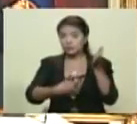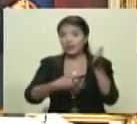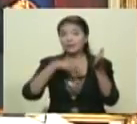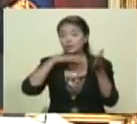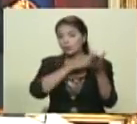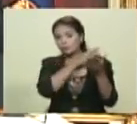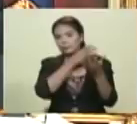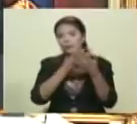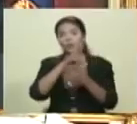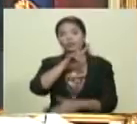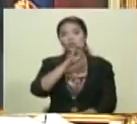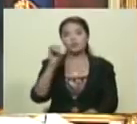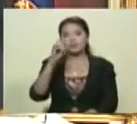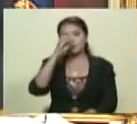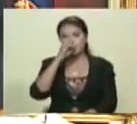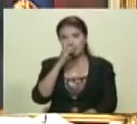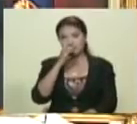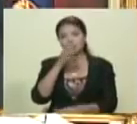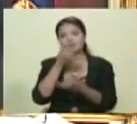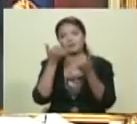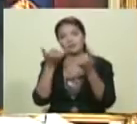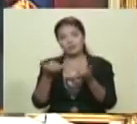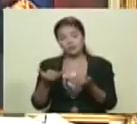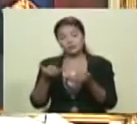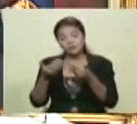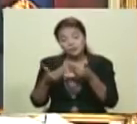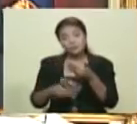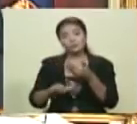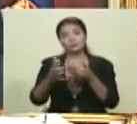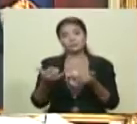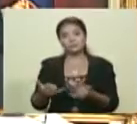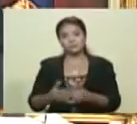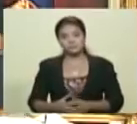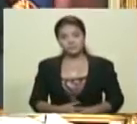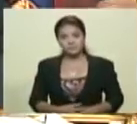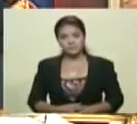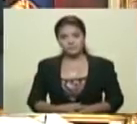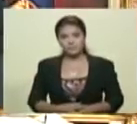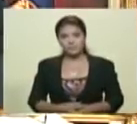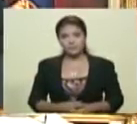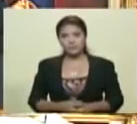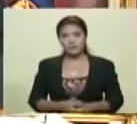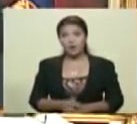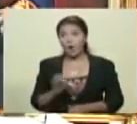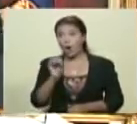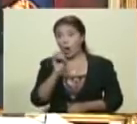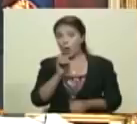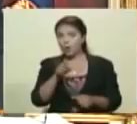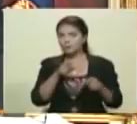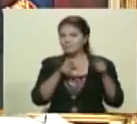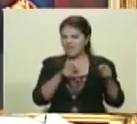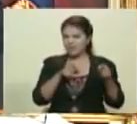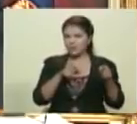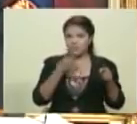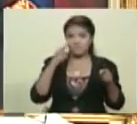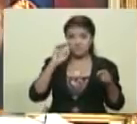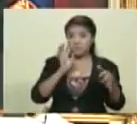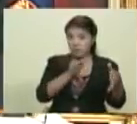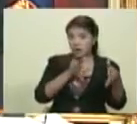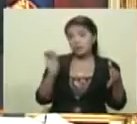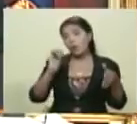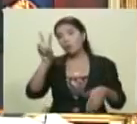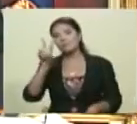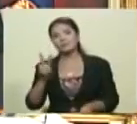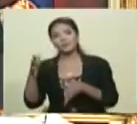200 años y nos lleva al reto del día de hoy. O triunfa la amenaza imperial, o triunfa